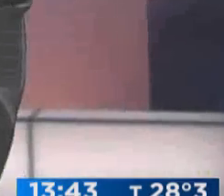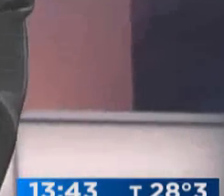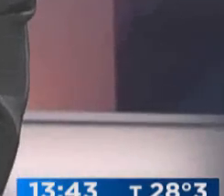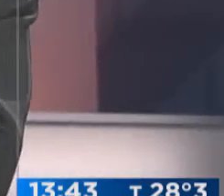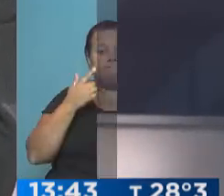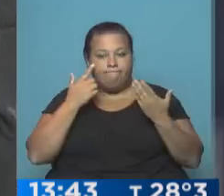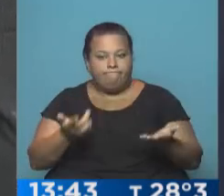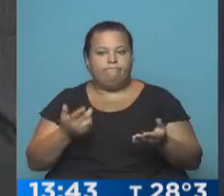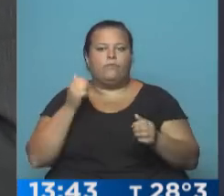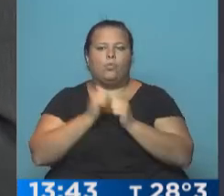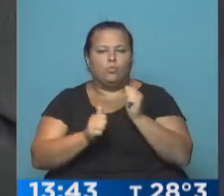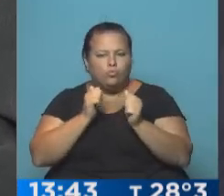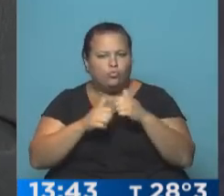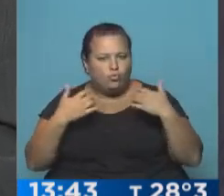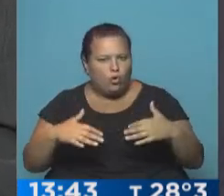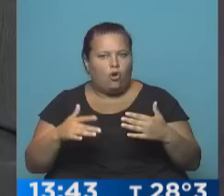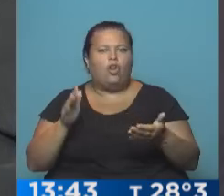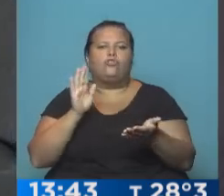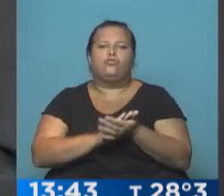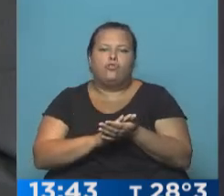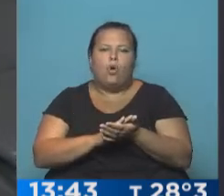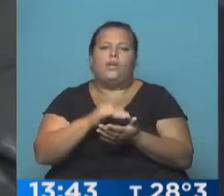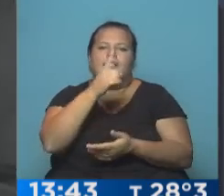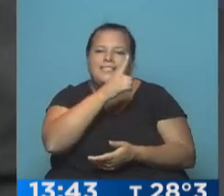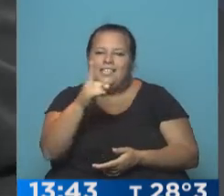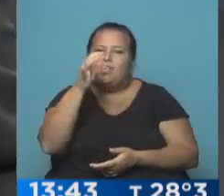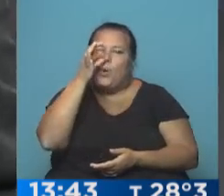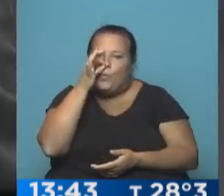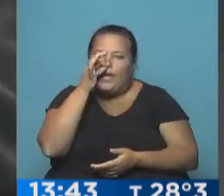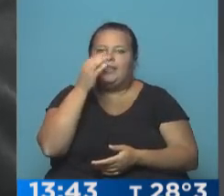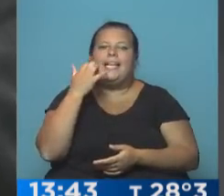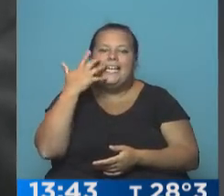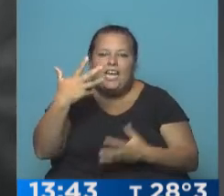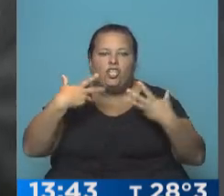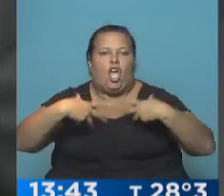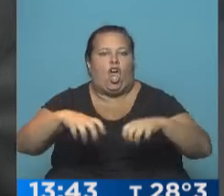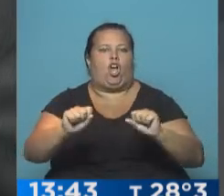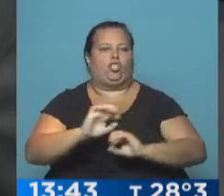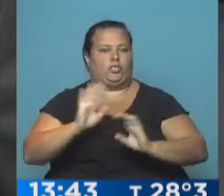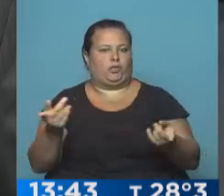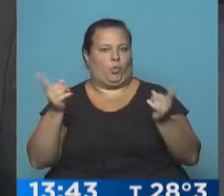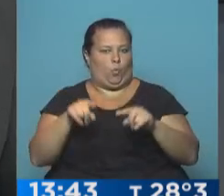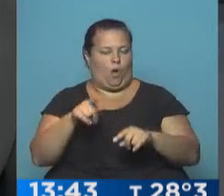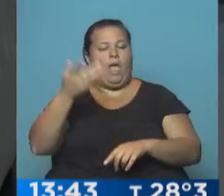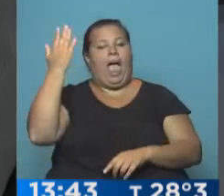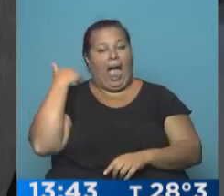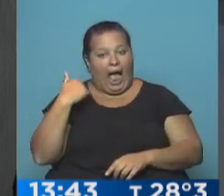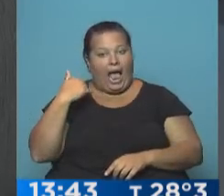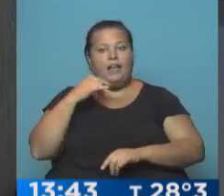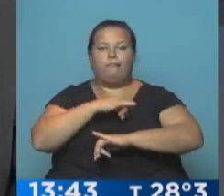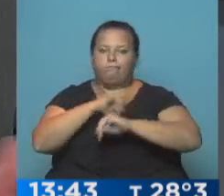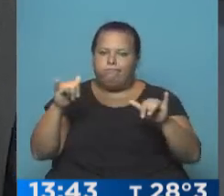y fíjese Cuánta historia hay detrás de 120 nietos recuperados en la jornada de ayer se